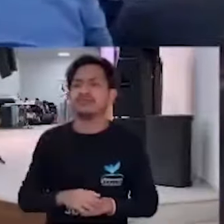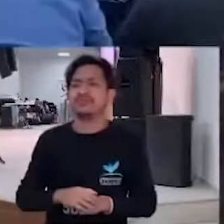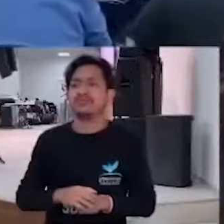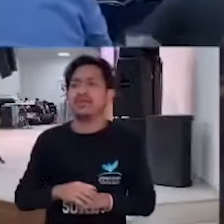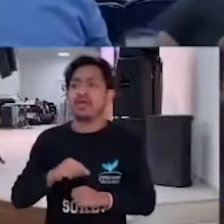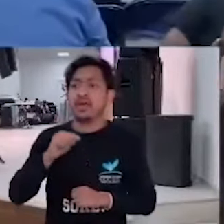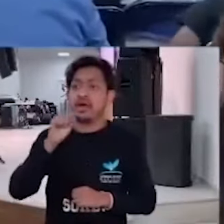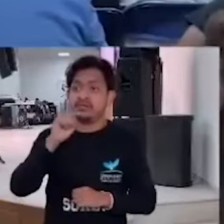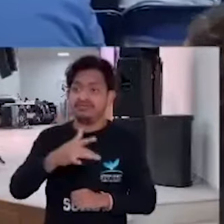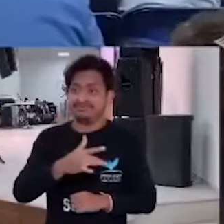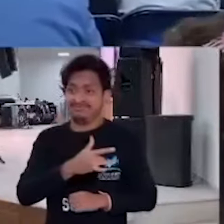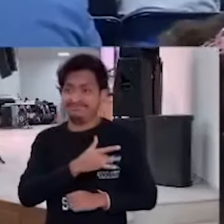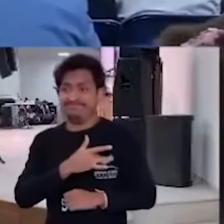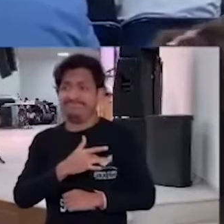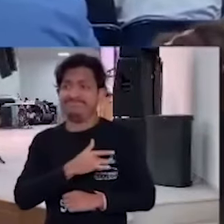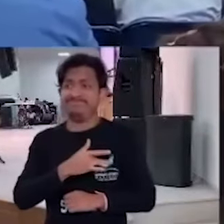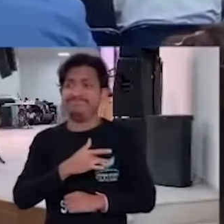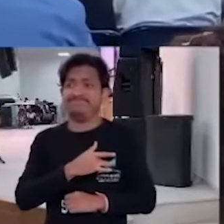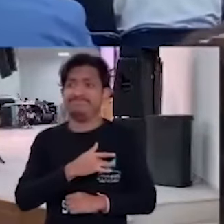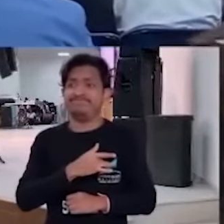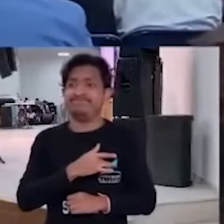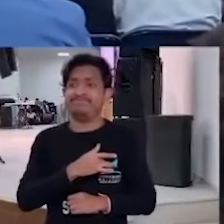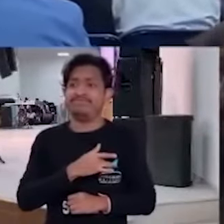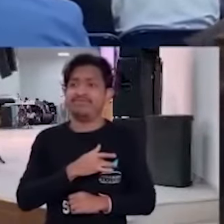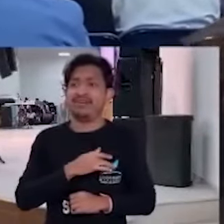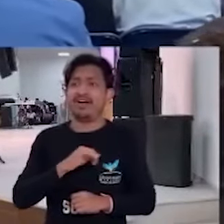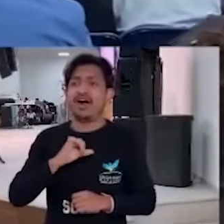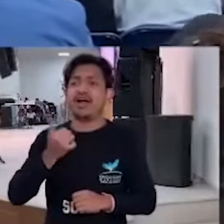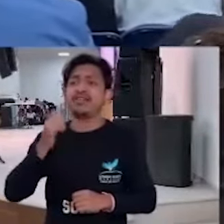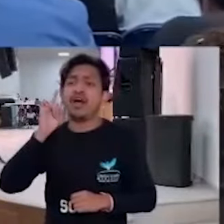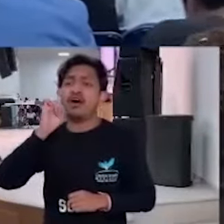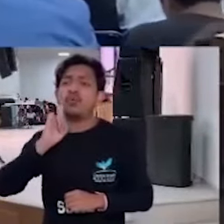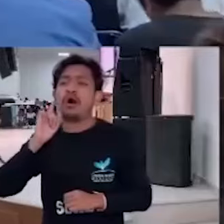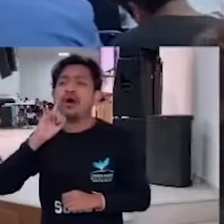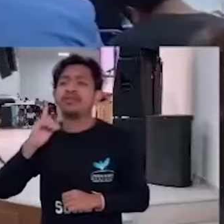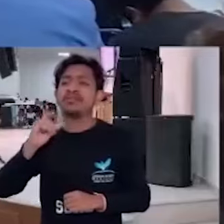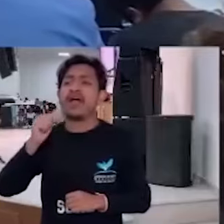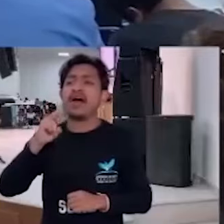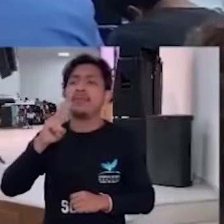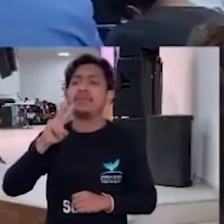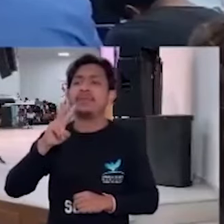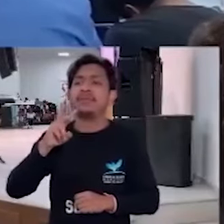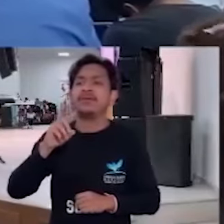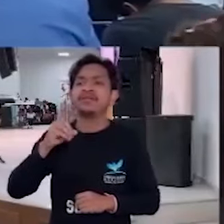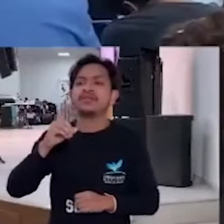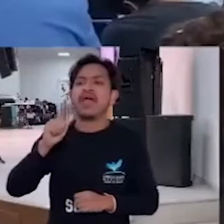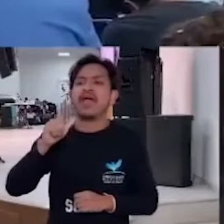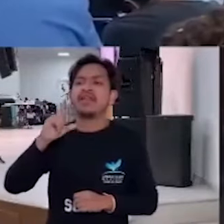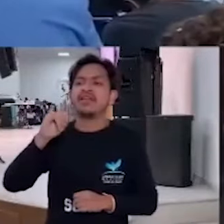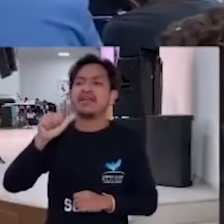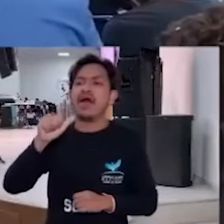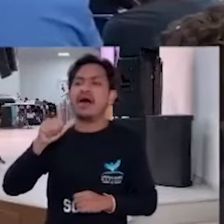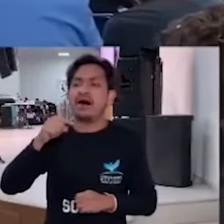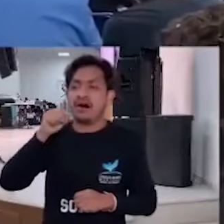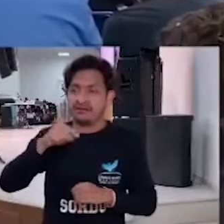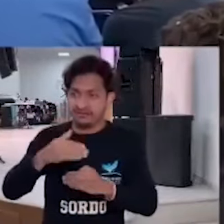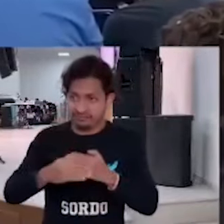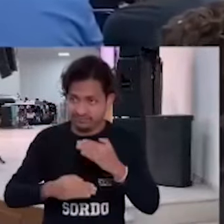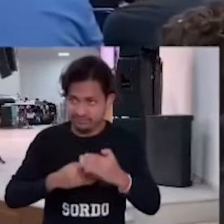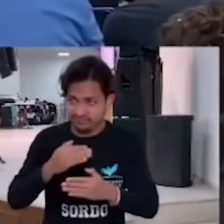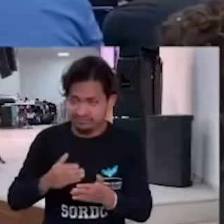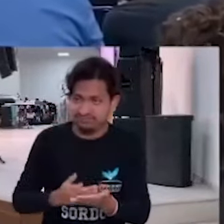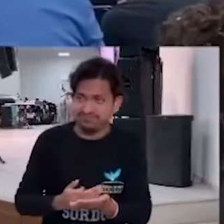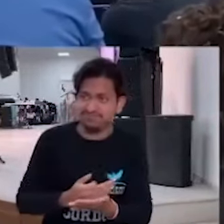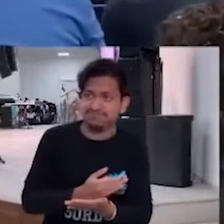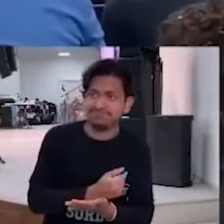emocionalmente a Dalila. Y este error lo llevó a la destrucción. ¿Qué pasó con Sansón? No protegió